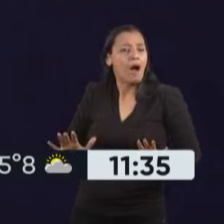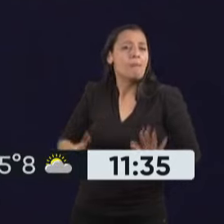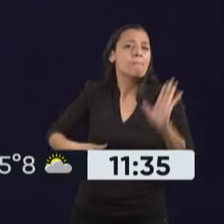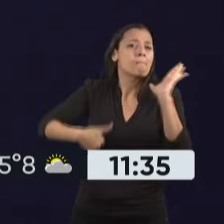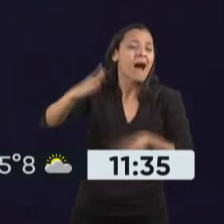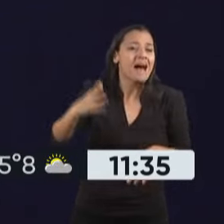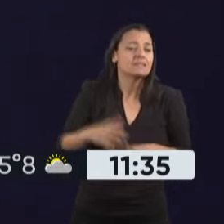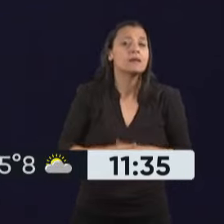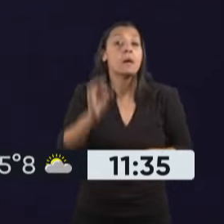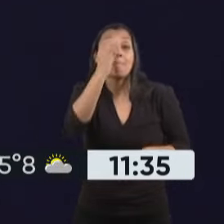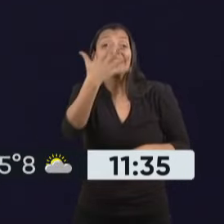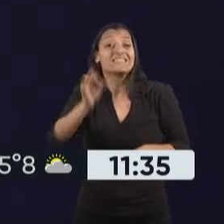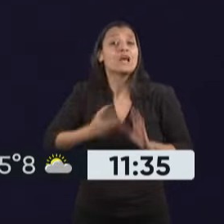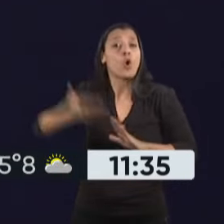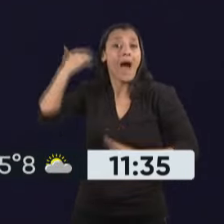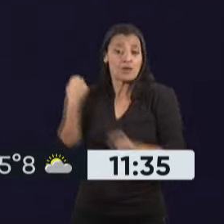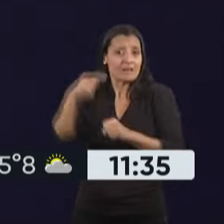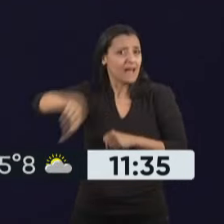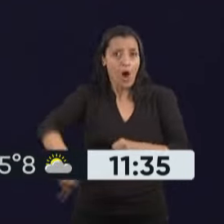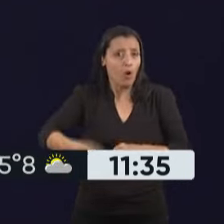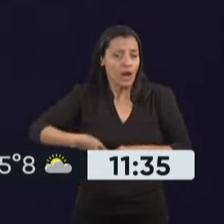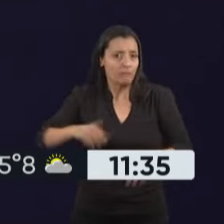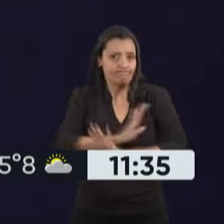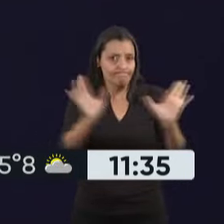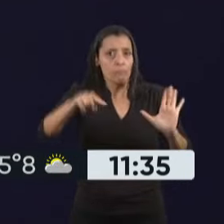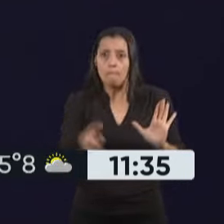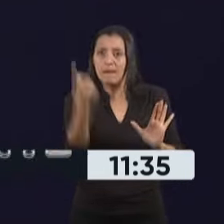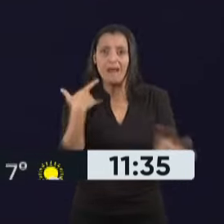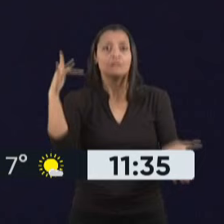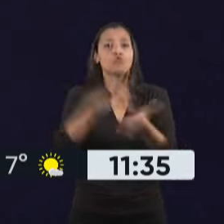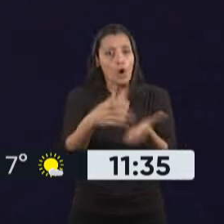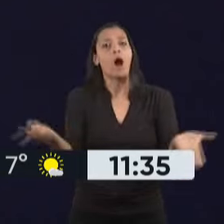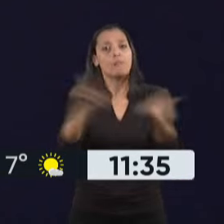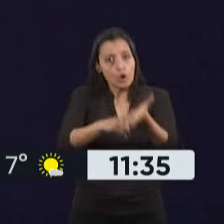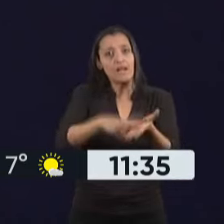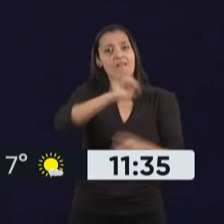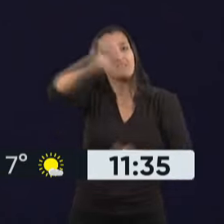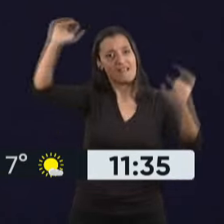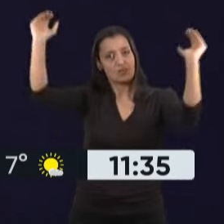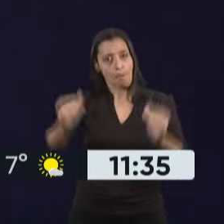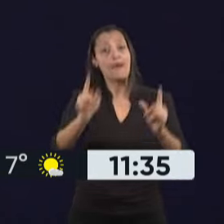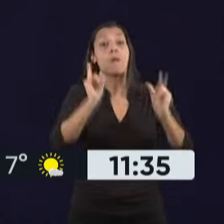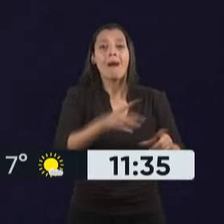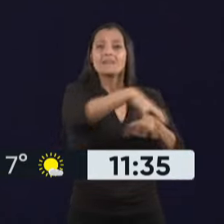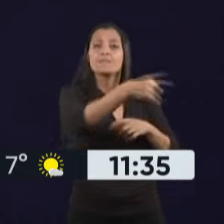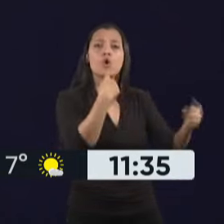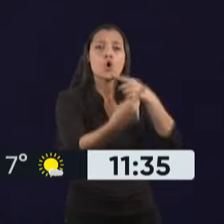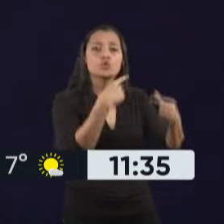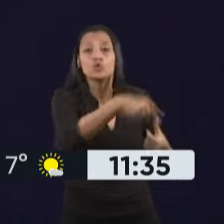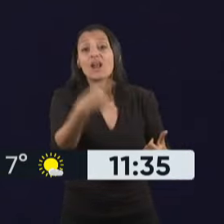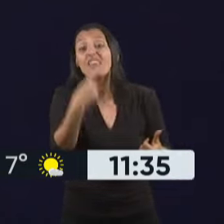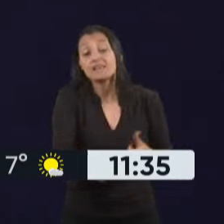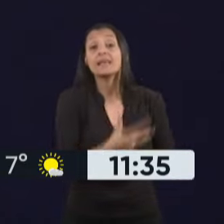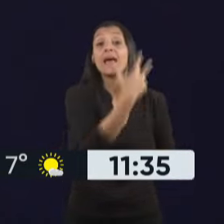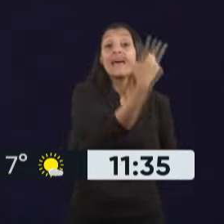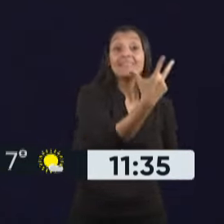más de un cuarto de siglo en nuestro país. Además, bueno, hay consultoras que indican que cerca de 2 de cada